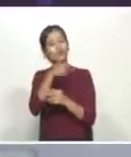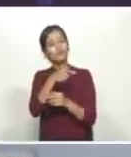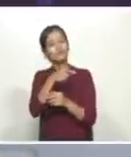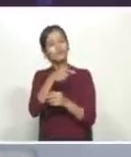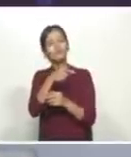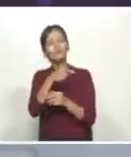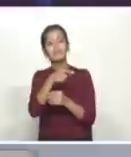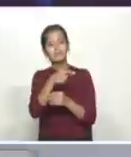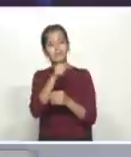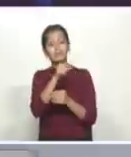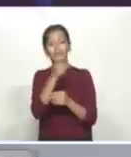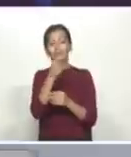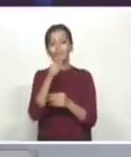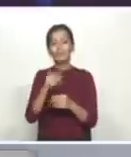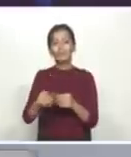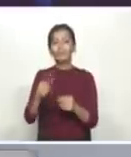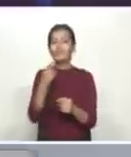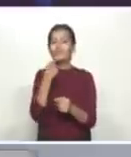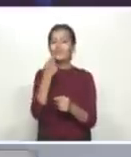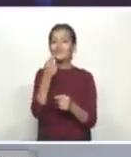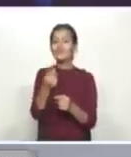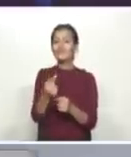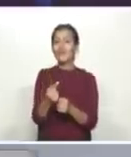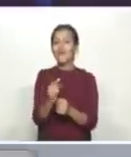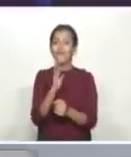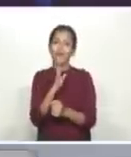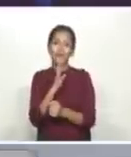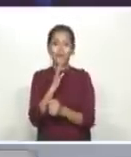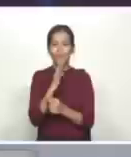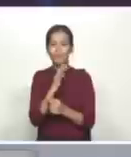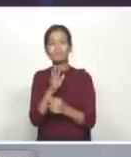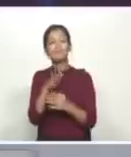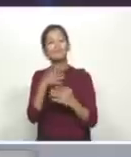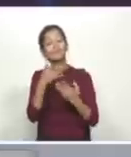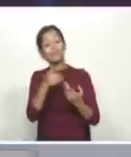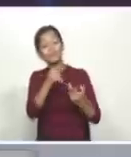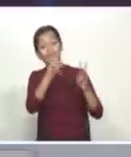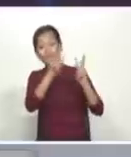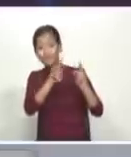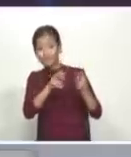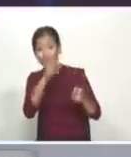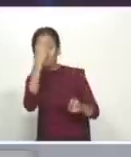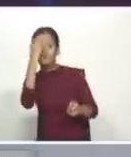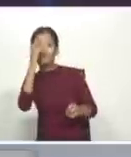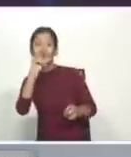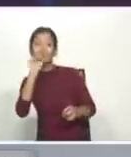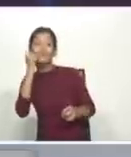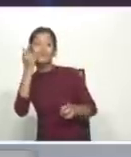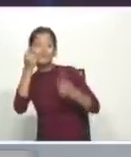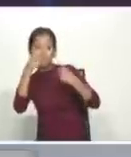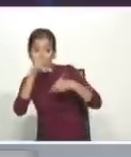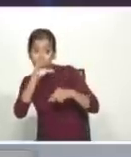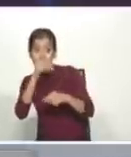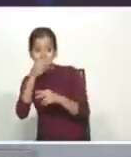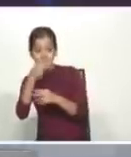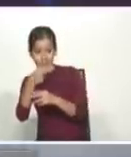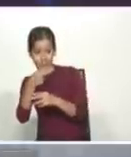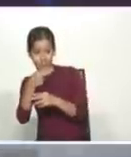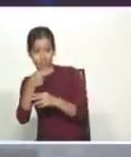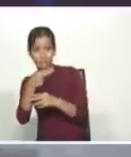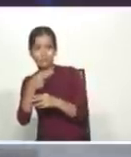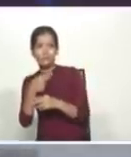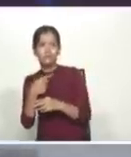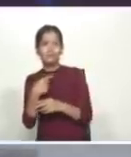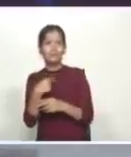todo eso que se sigue defendiendo como poder único? Porque este pueblo ya no lo para nadie. Yo vengo contagiado,